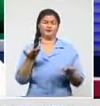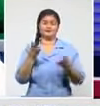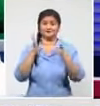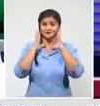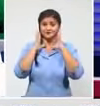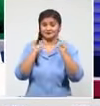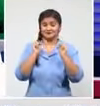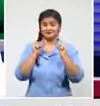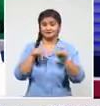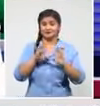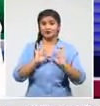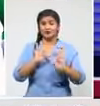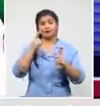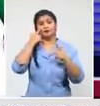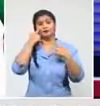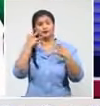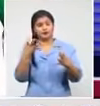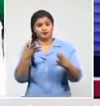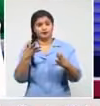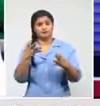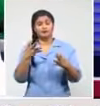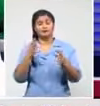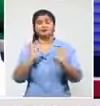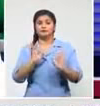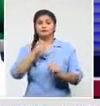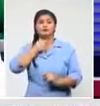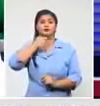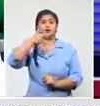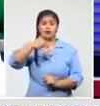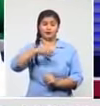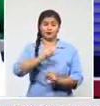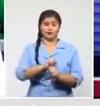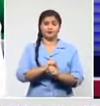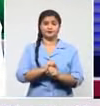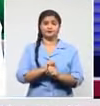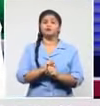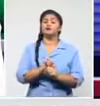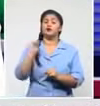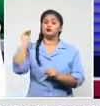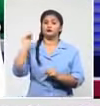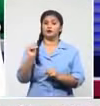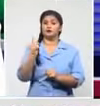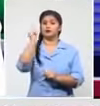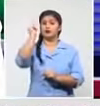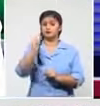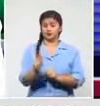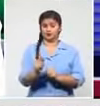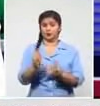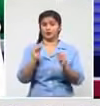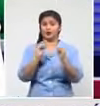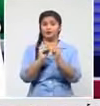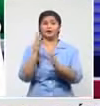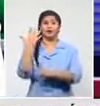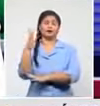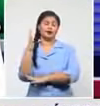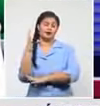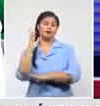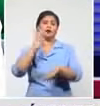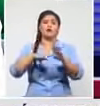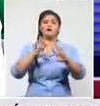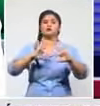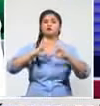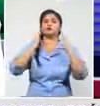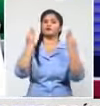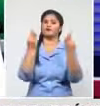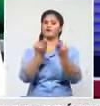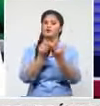jugar, es cuando recibimos un visitante, a veces es un familiar, a veces